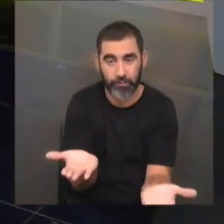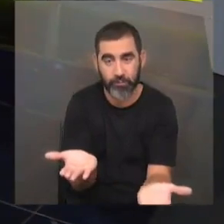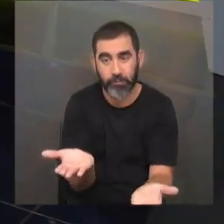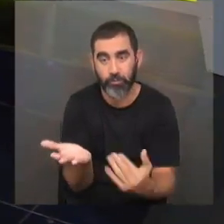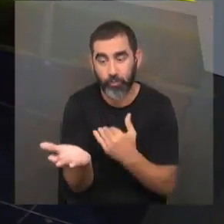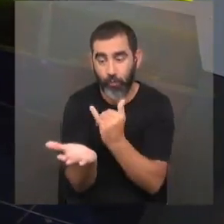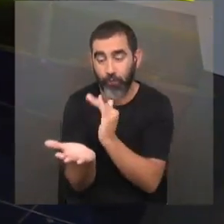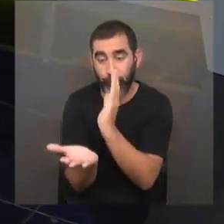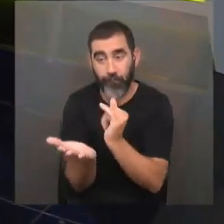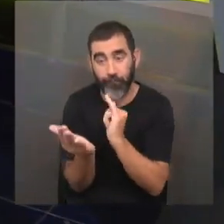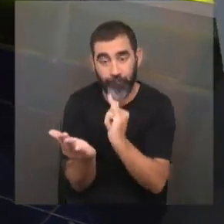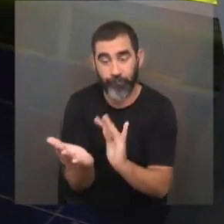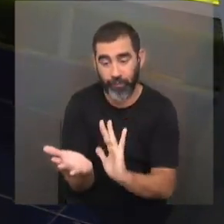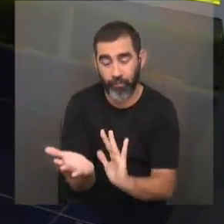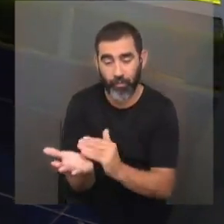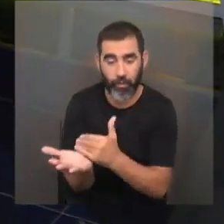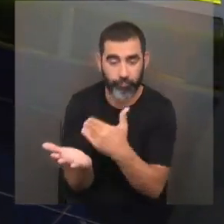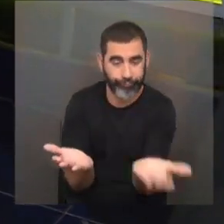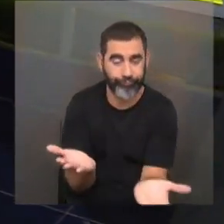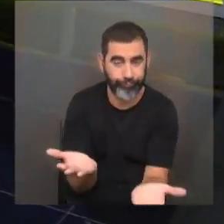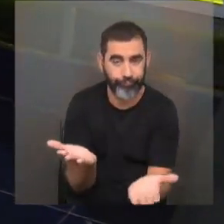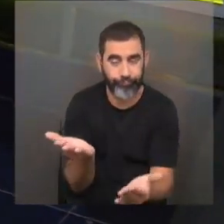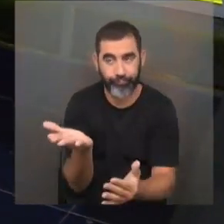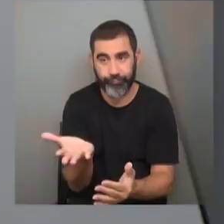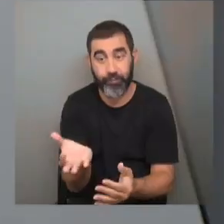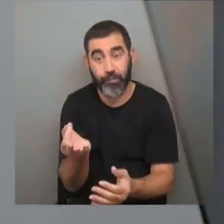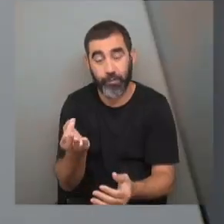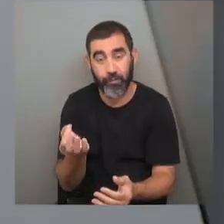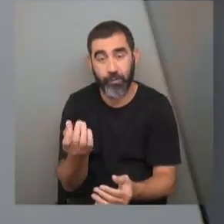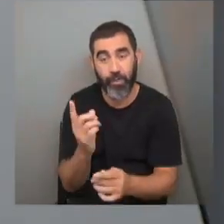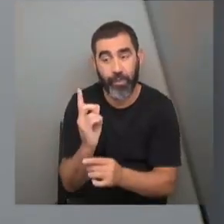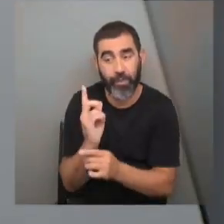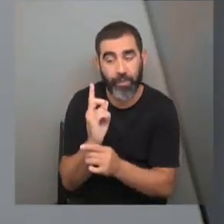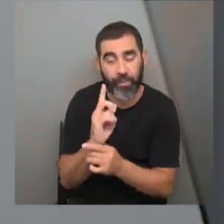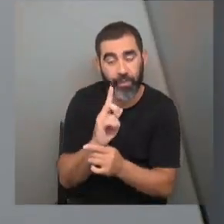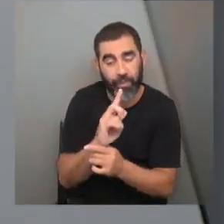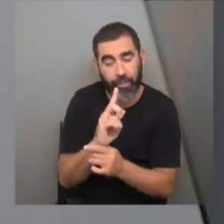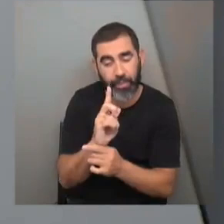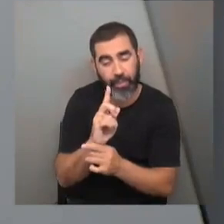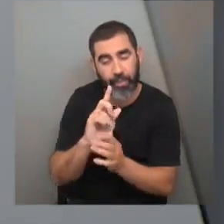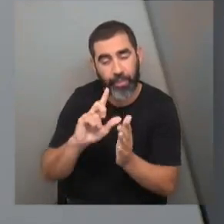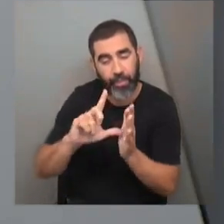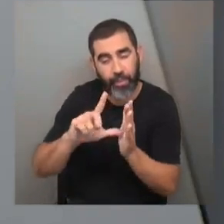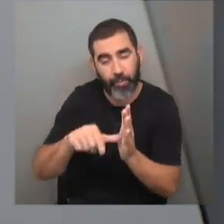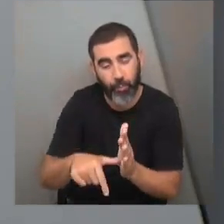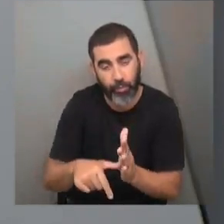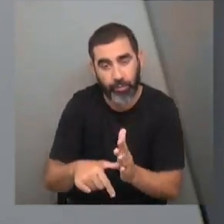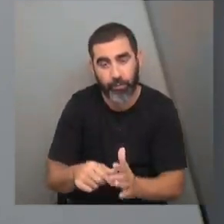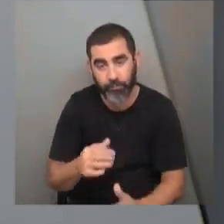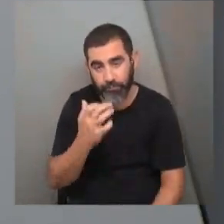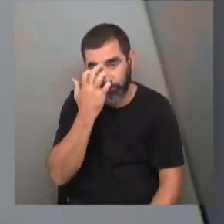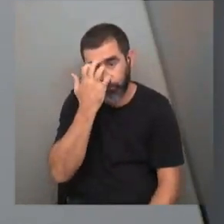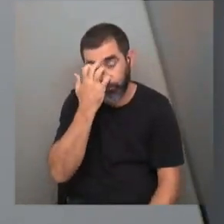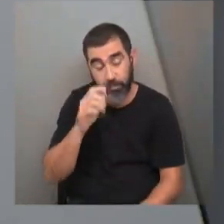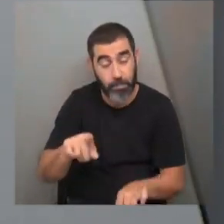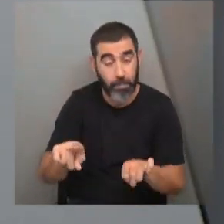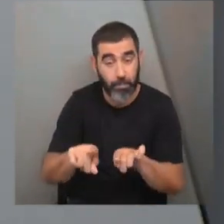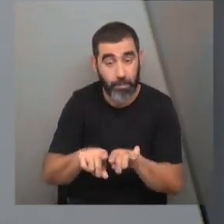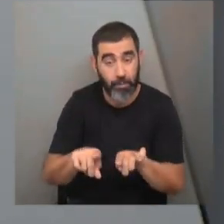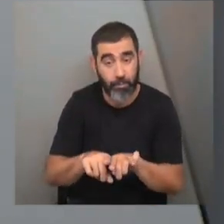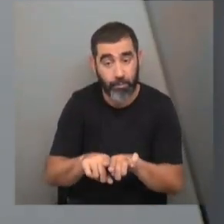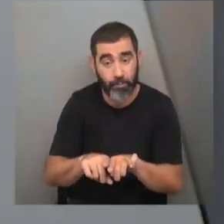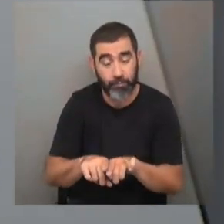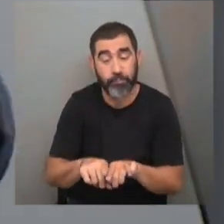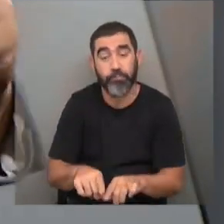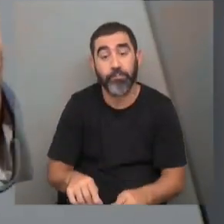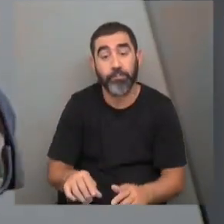él se queda quieto, se cae. ¿Sí? Y tarda un poquito en caerse porque como está vertical. Bueno, de la misma manera, cuando uno